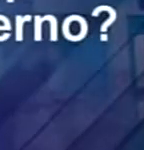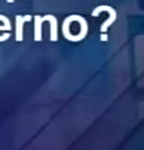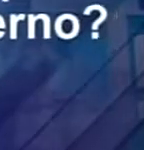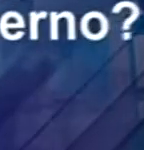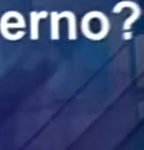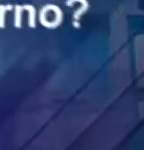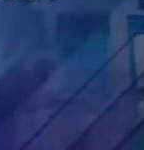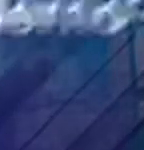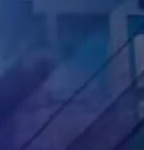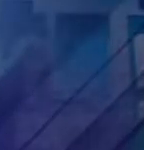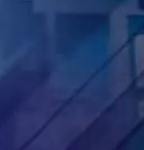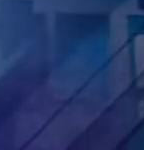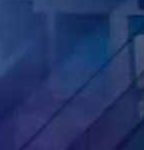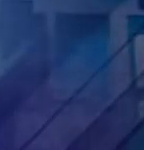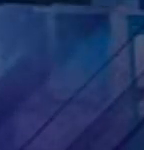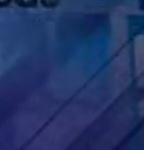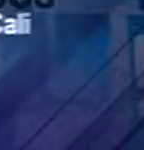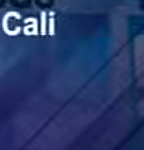¿Busca ser un profesional moderno?